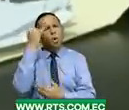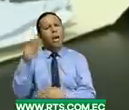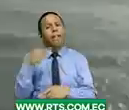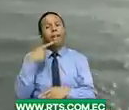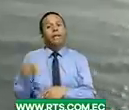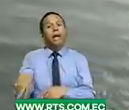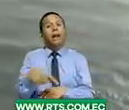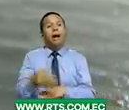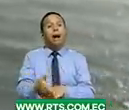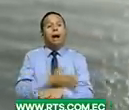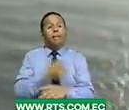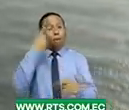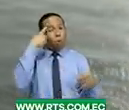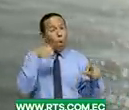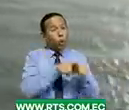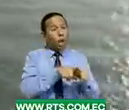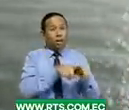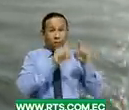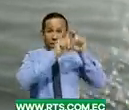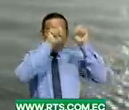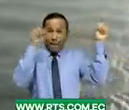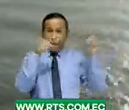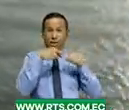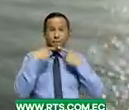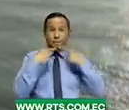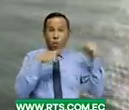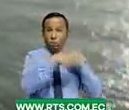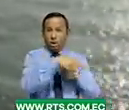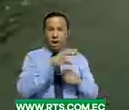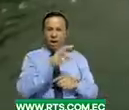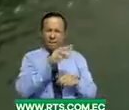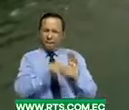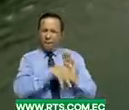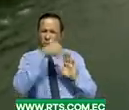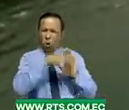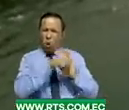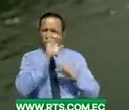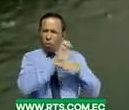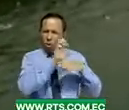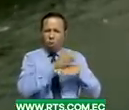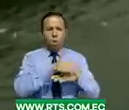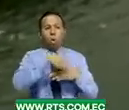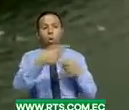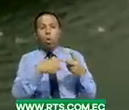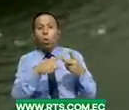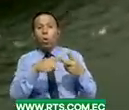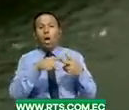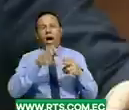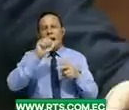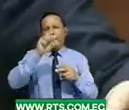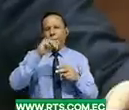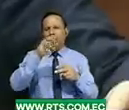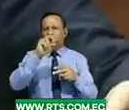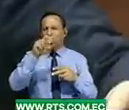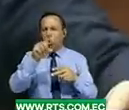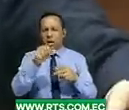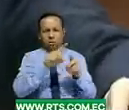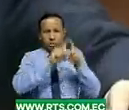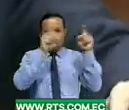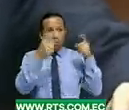peculado por un contrato entre la empresa pública Flota Petrolera Ecuatoriana y Amazonas Tankers. Hasta